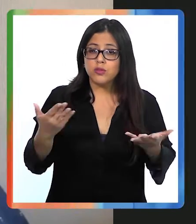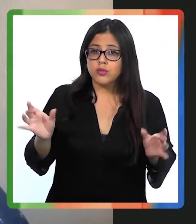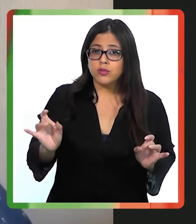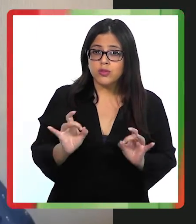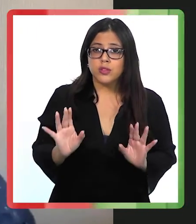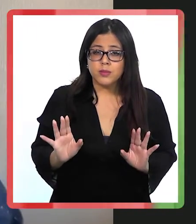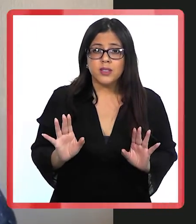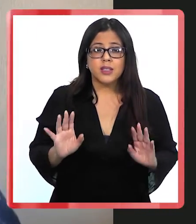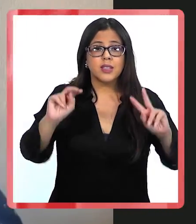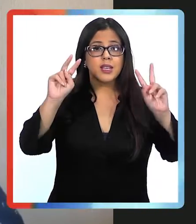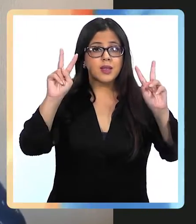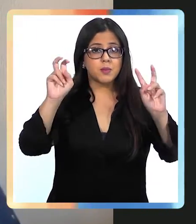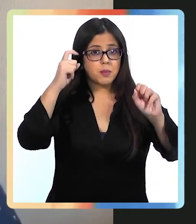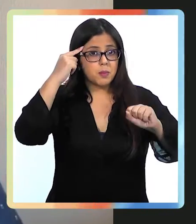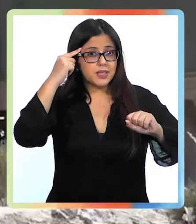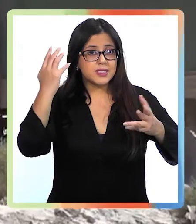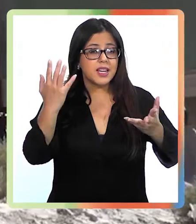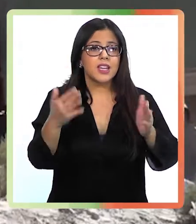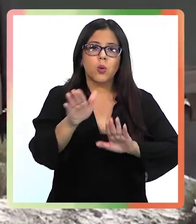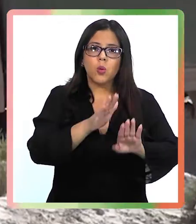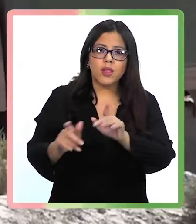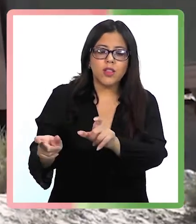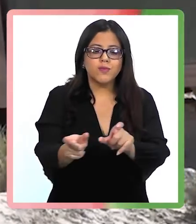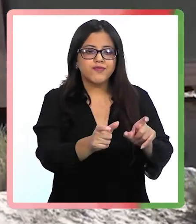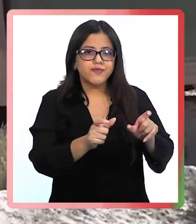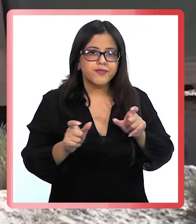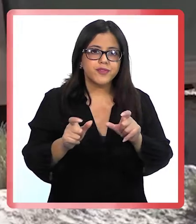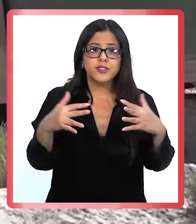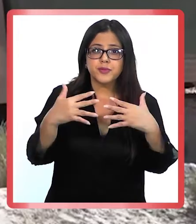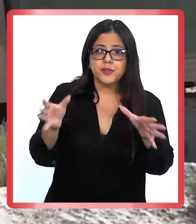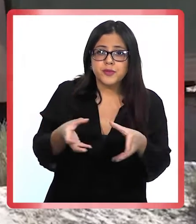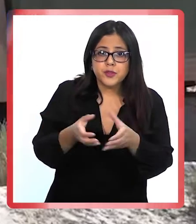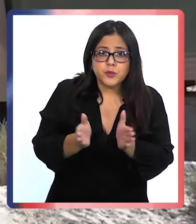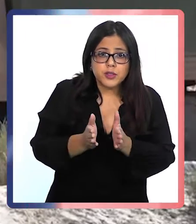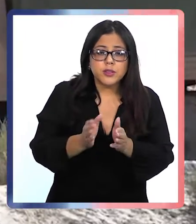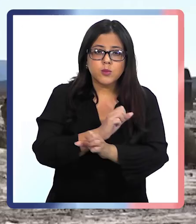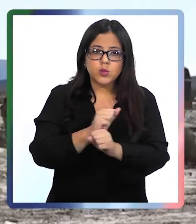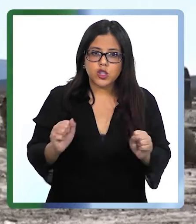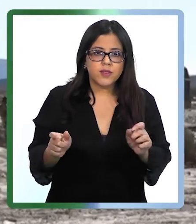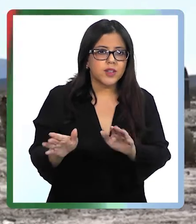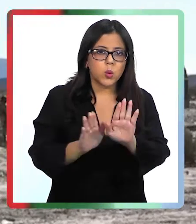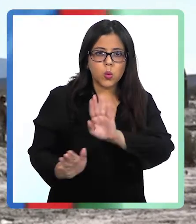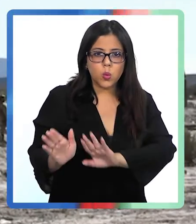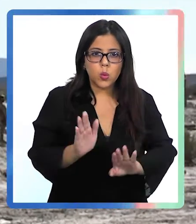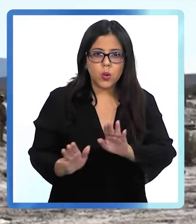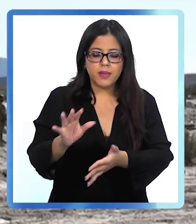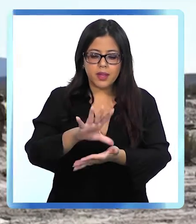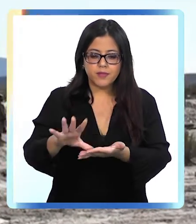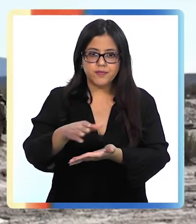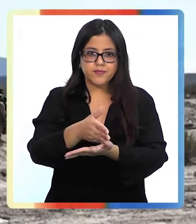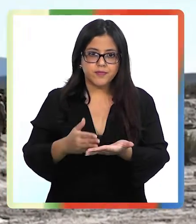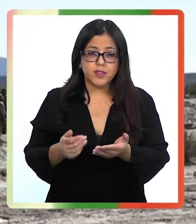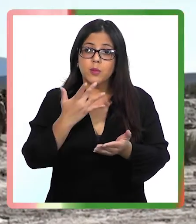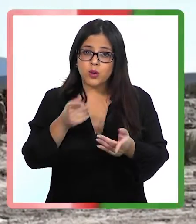solamente con un resguardo fronterizo o con una dotación pequeña de Fuerzas Armadas sería imposible resguardar la frontera por su magnitud.